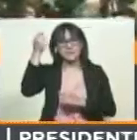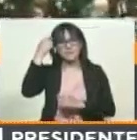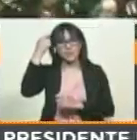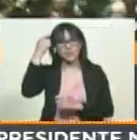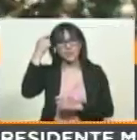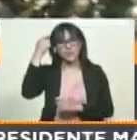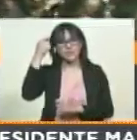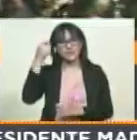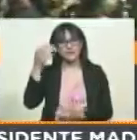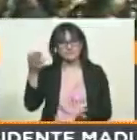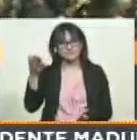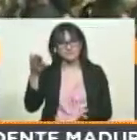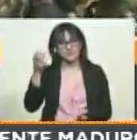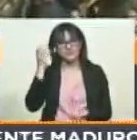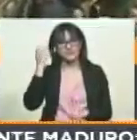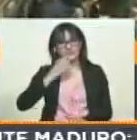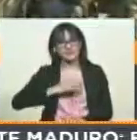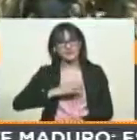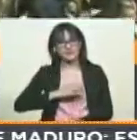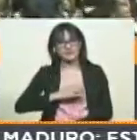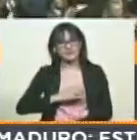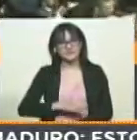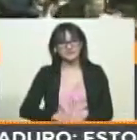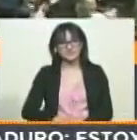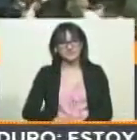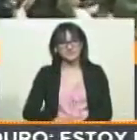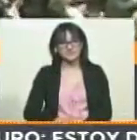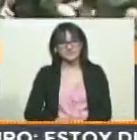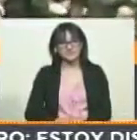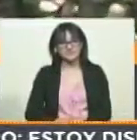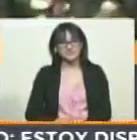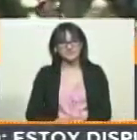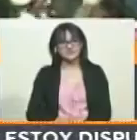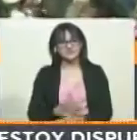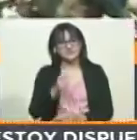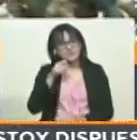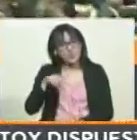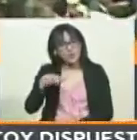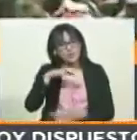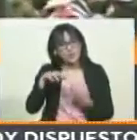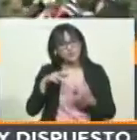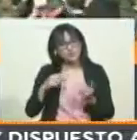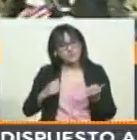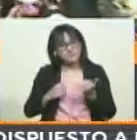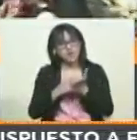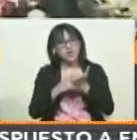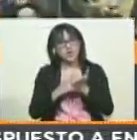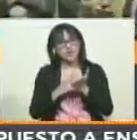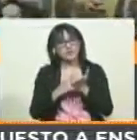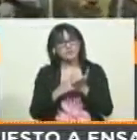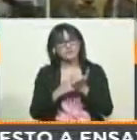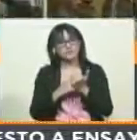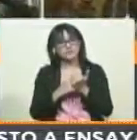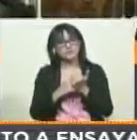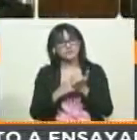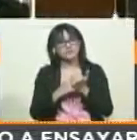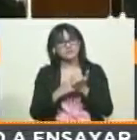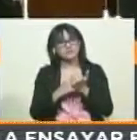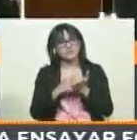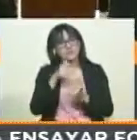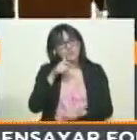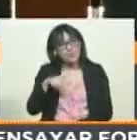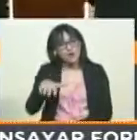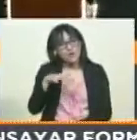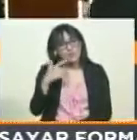inmortal del comandante Fidel Castro, faro de los pueblos revolucionarios del mundo, faro de los pueblos que